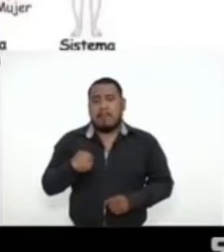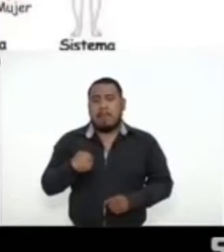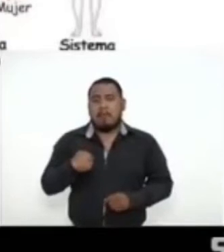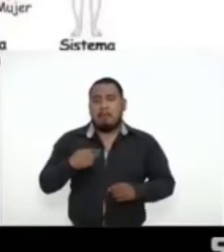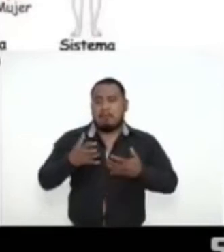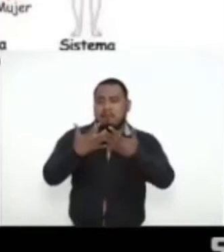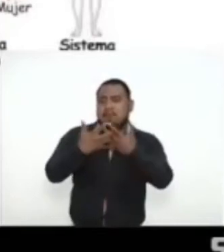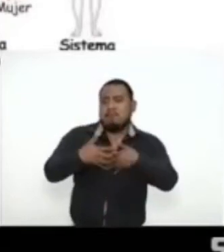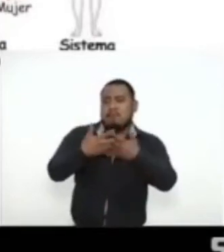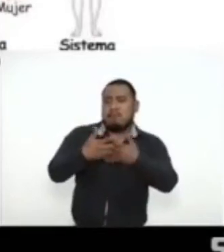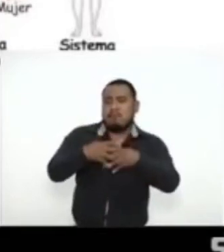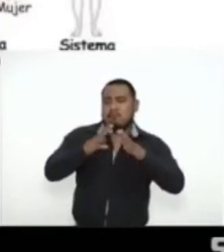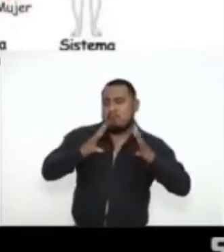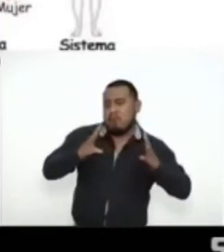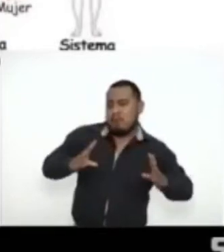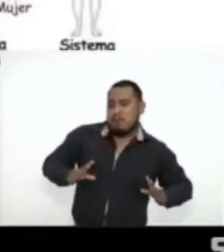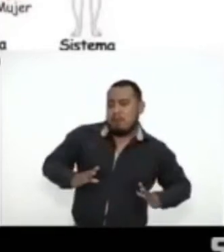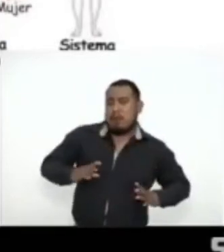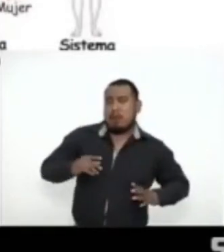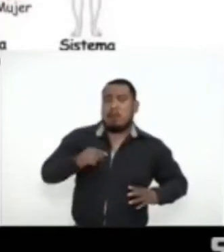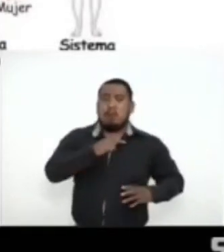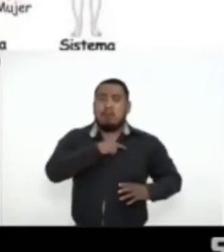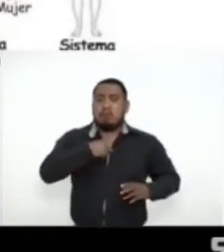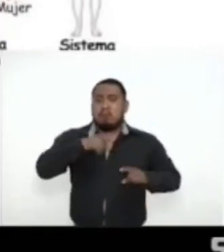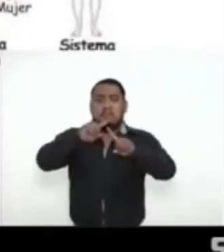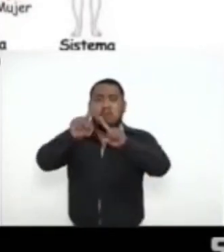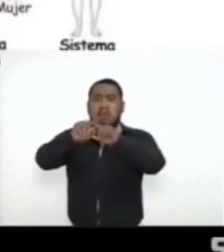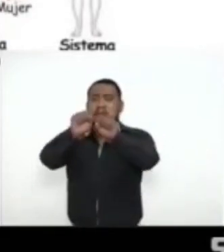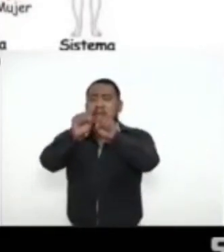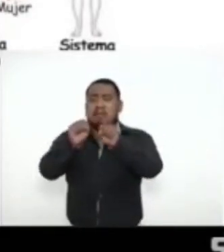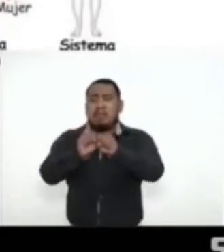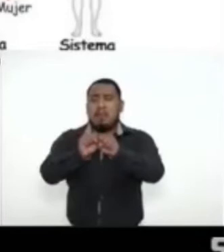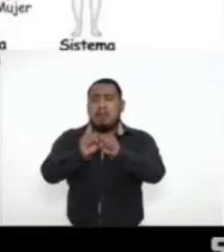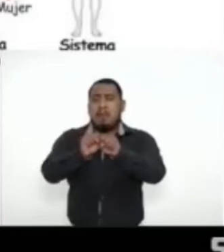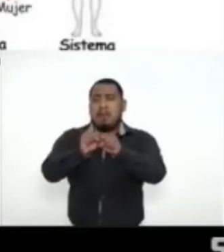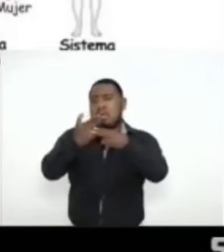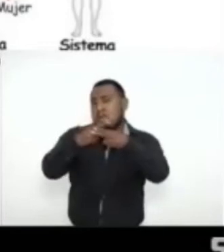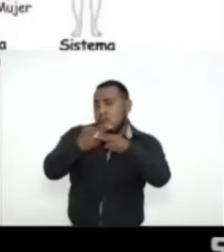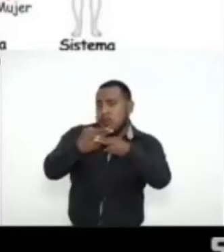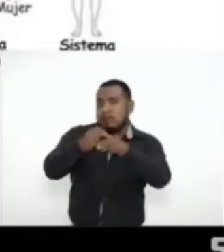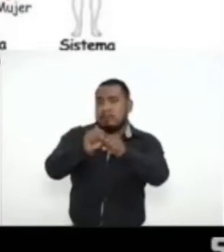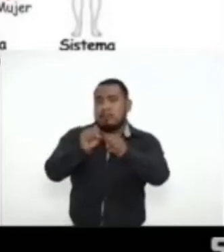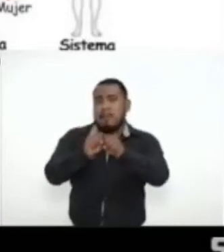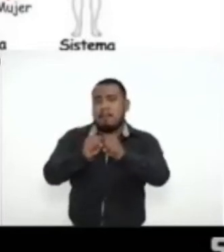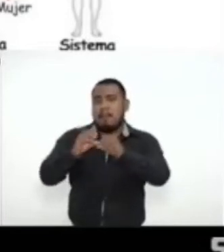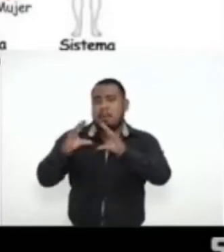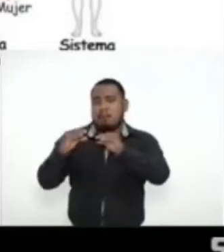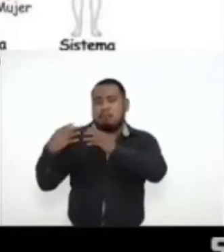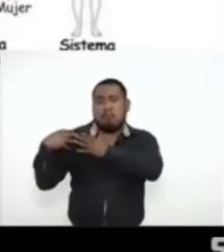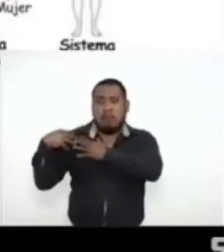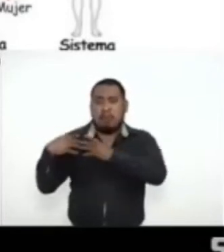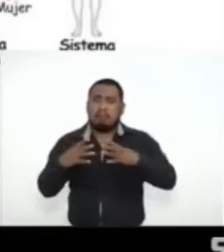órgano. Nosotros estamos compuestos de diferentes sistemas. Tenemos el sistema óseo, el sistema muscular,